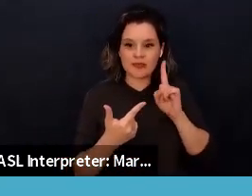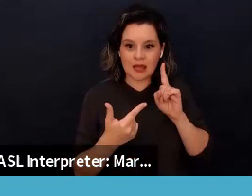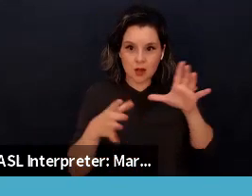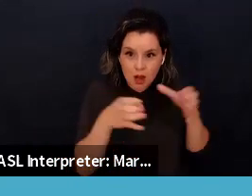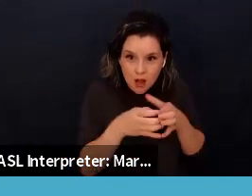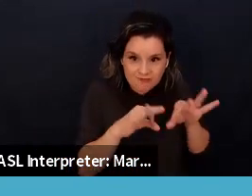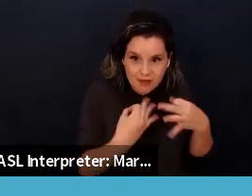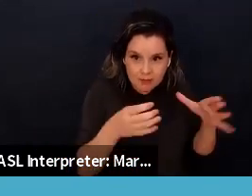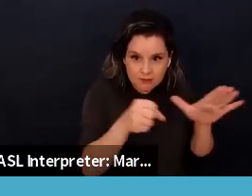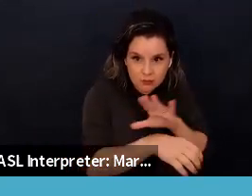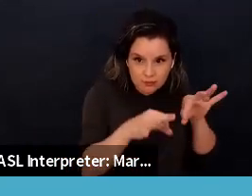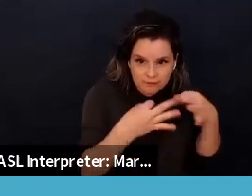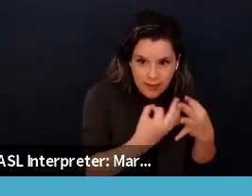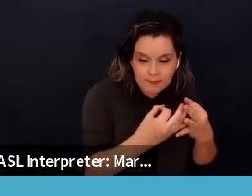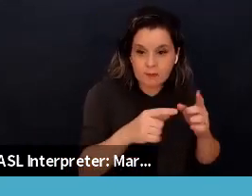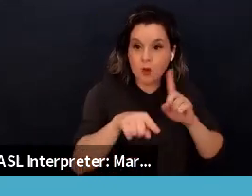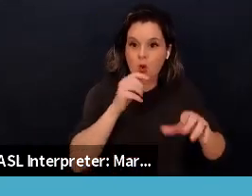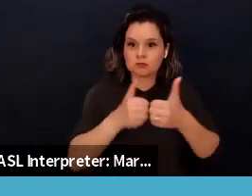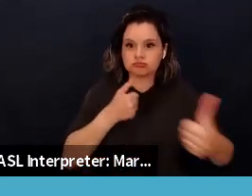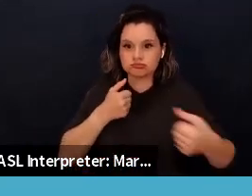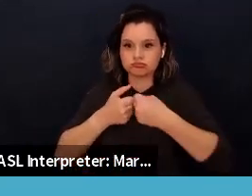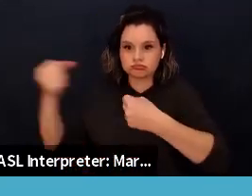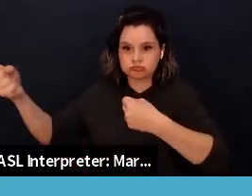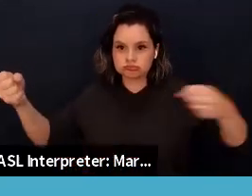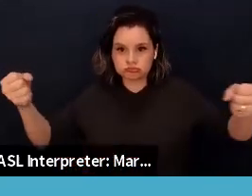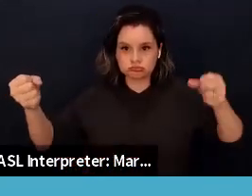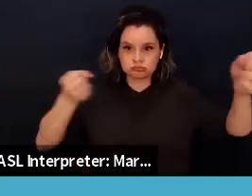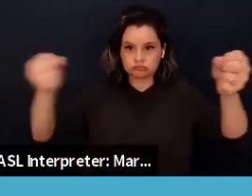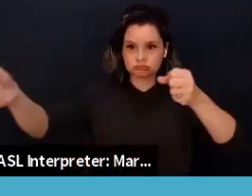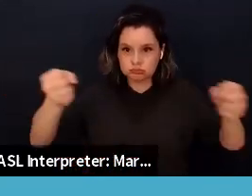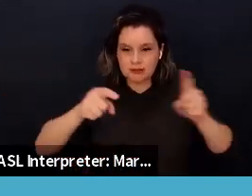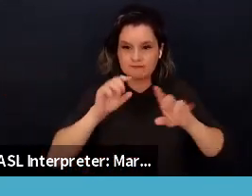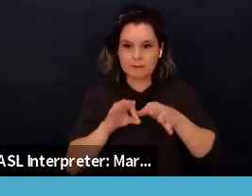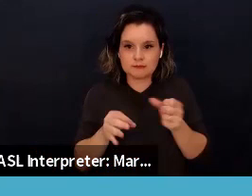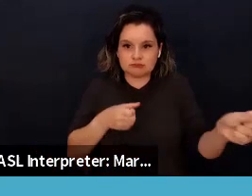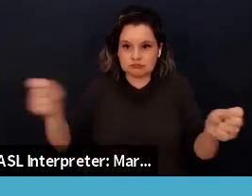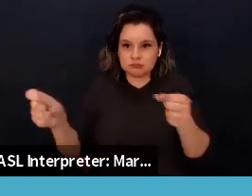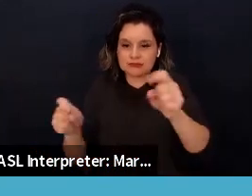familiares, tienen personas que han sido separados de sus familiares. Entonces,